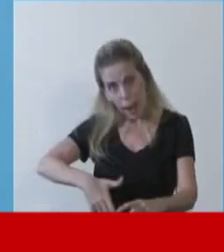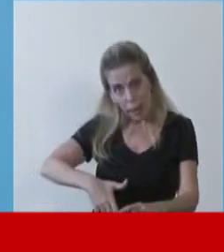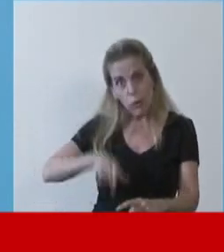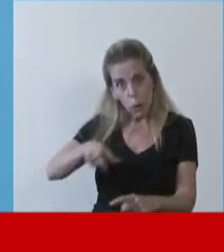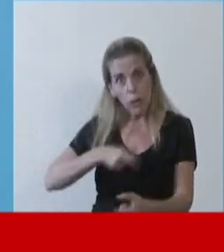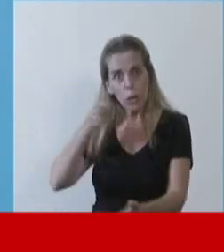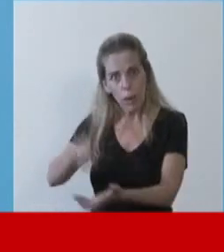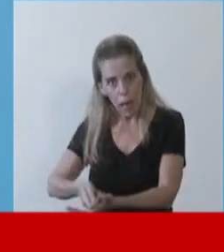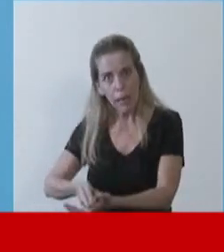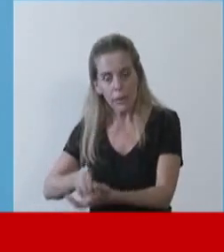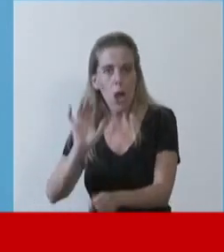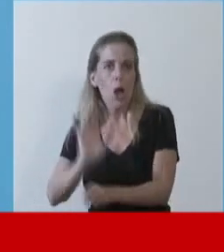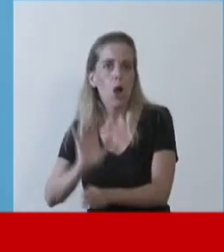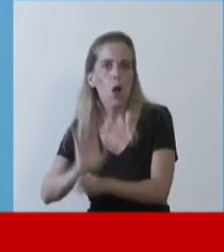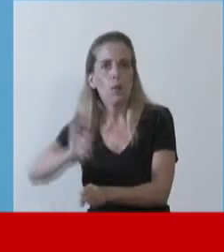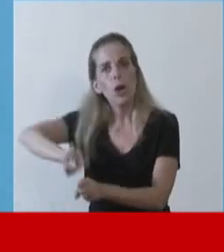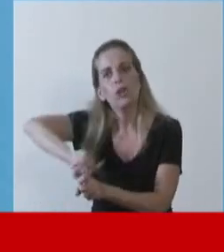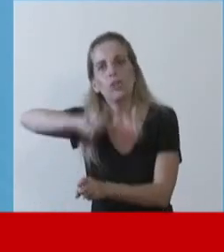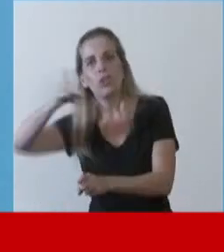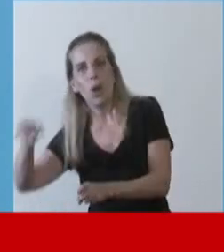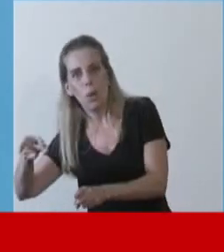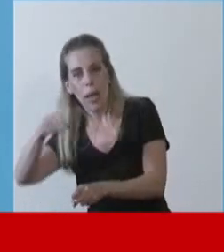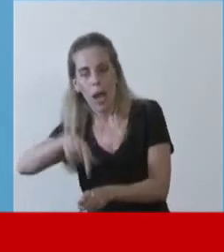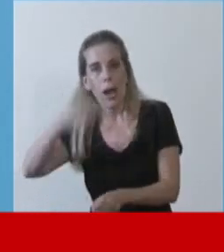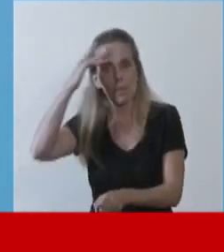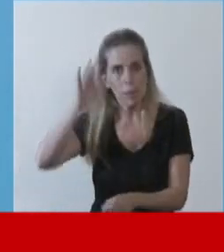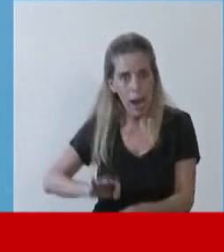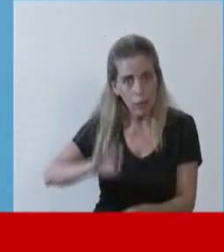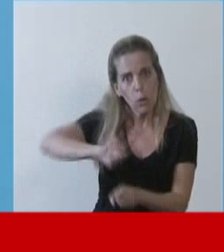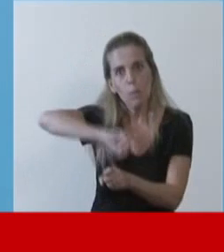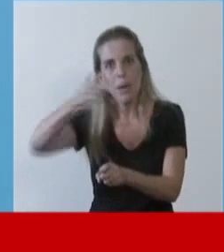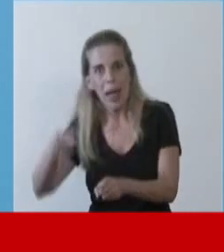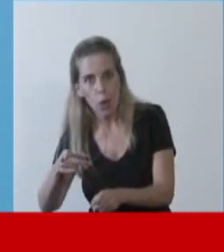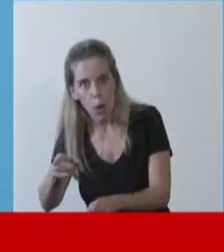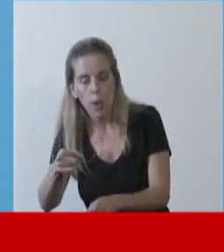implica duplicar para este mes la asignación para